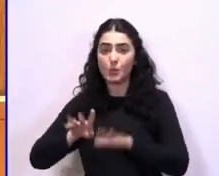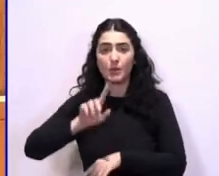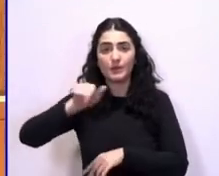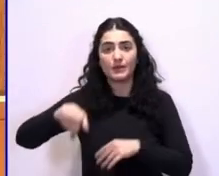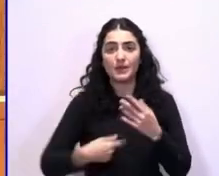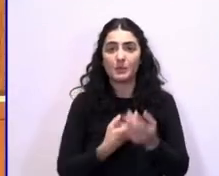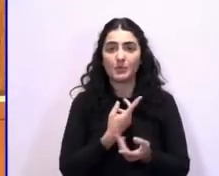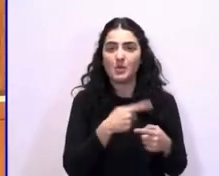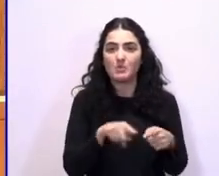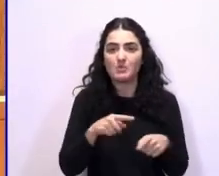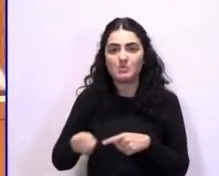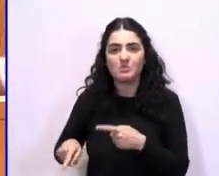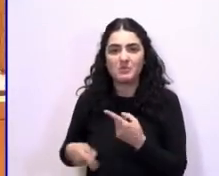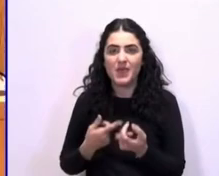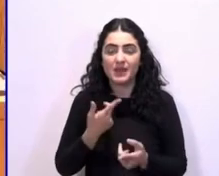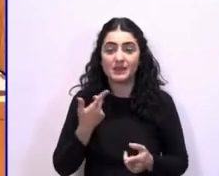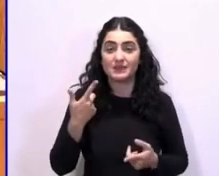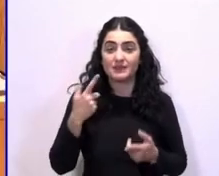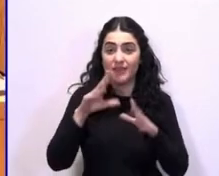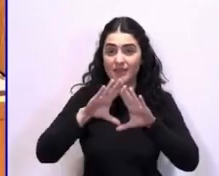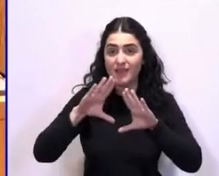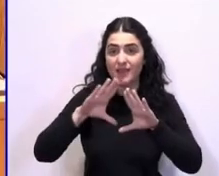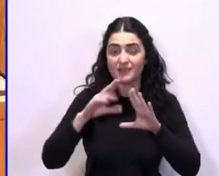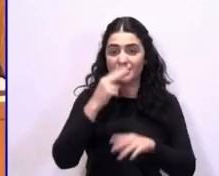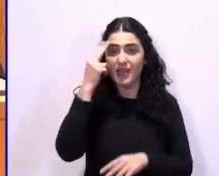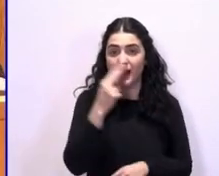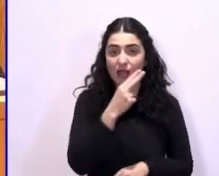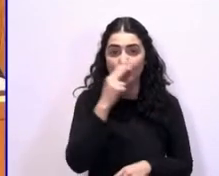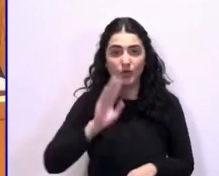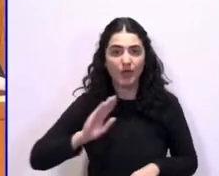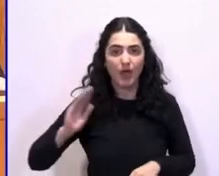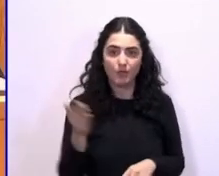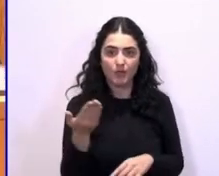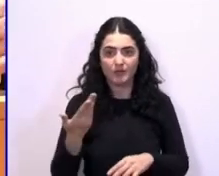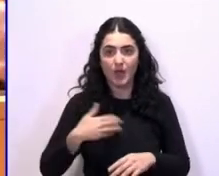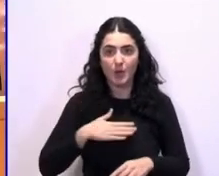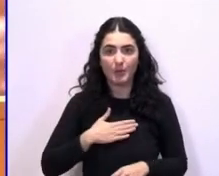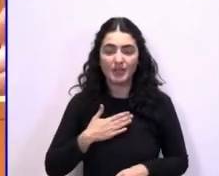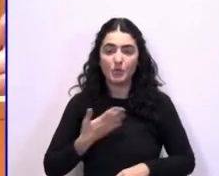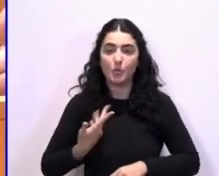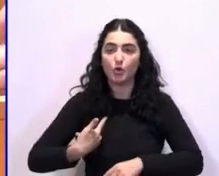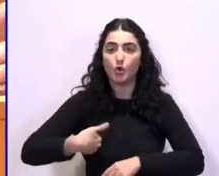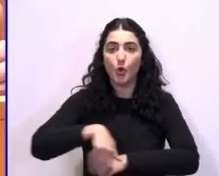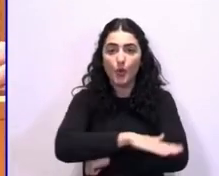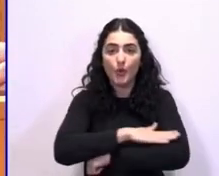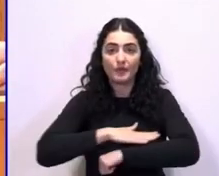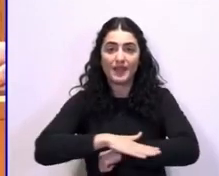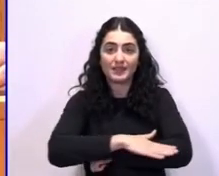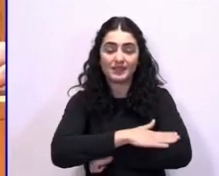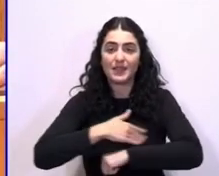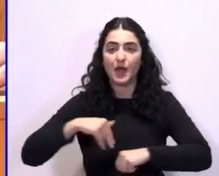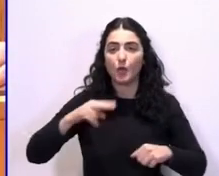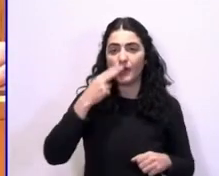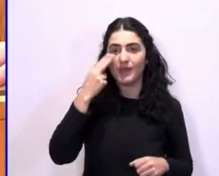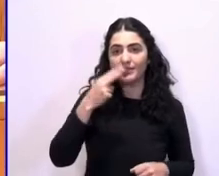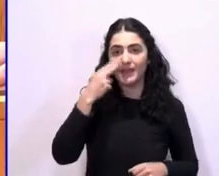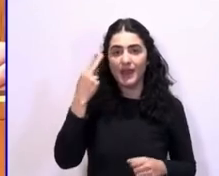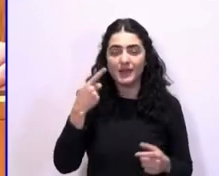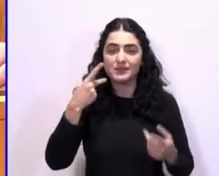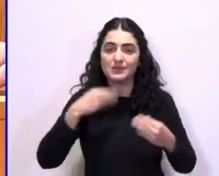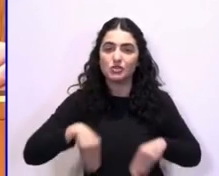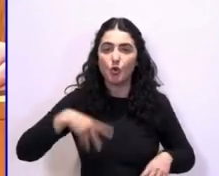bienes inmatriculados por la Iglesia Católica afectando al patrimonio del Estado, los bienes muebles o inmuebles de interés histórico, artístico y